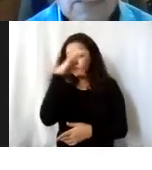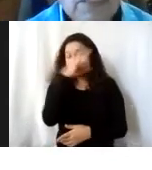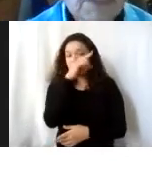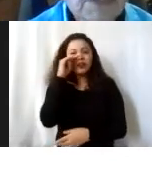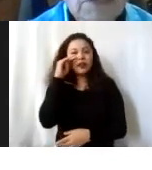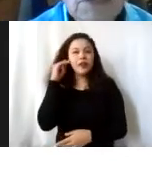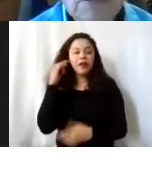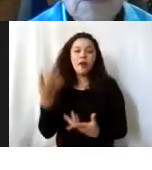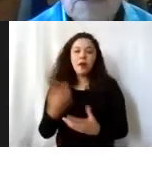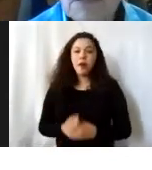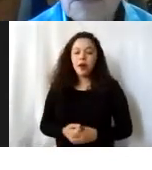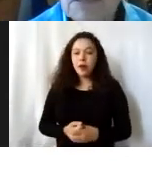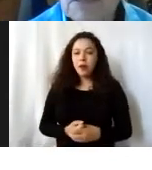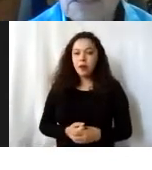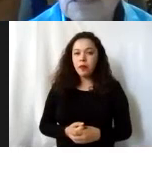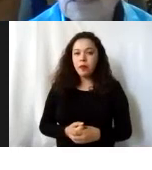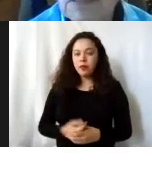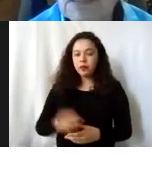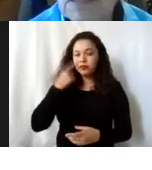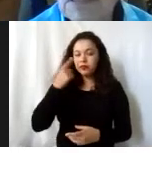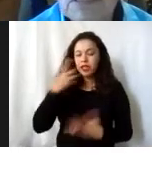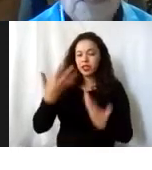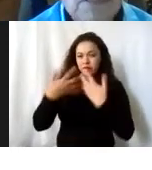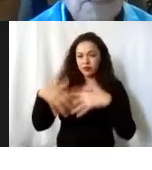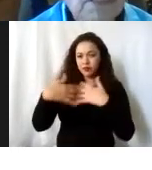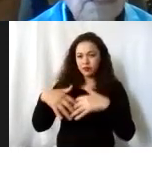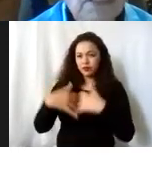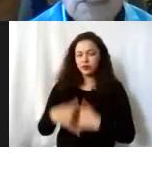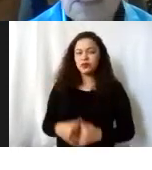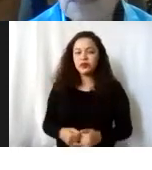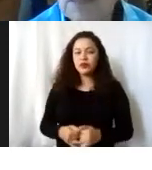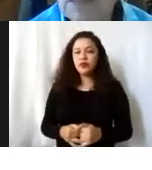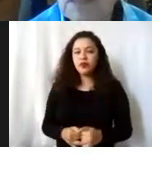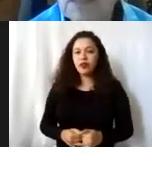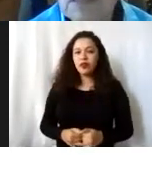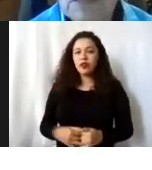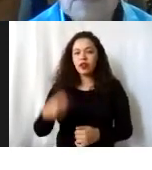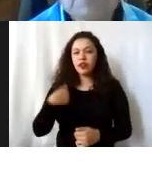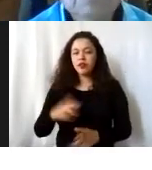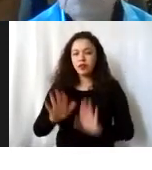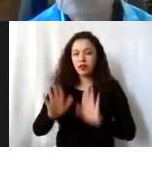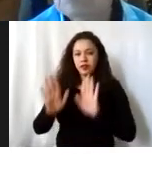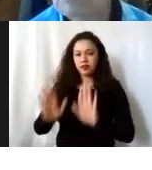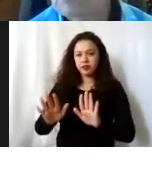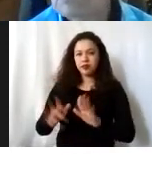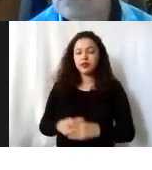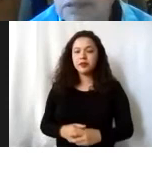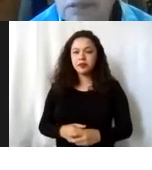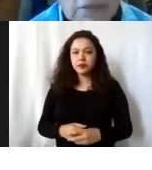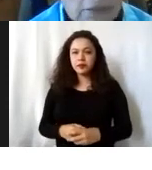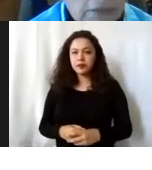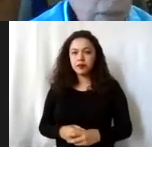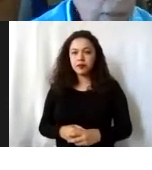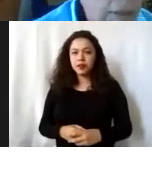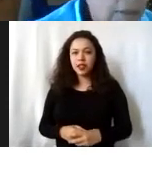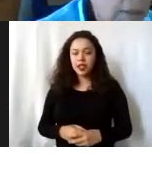Ok, maestra, es que tenemos una función, si quieren voy a detenerla un momento. Era para que